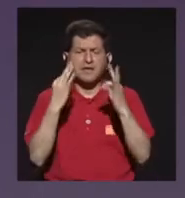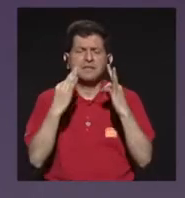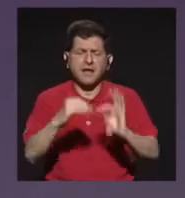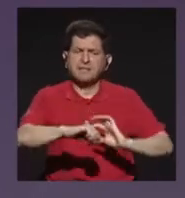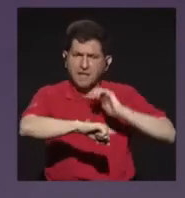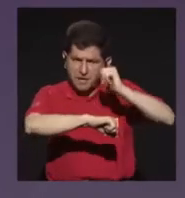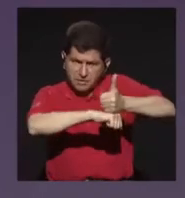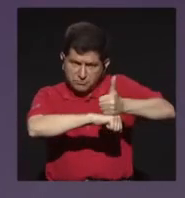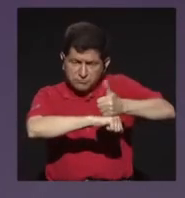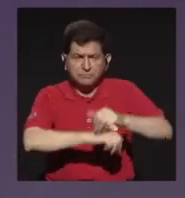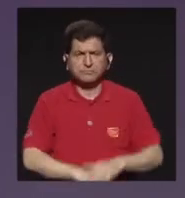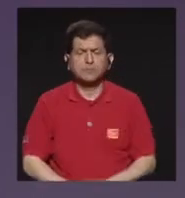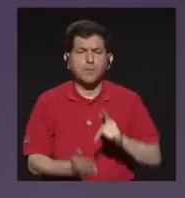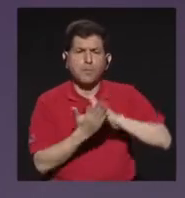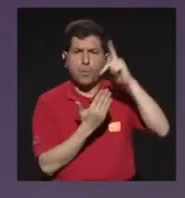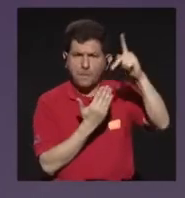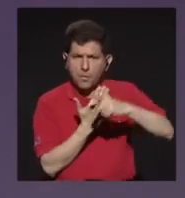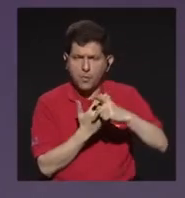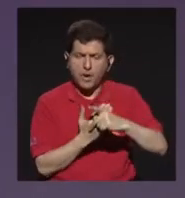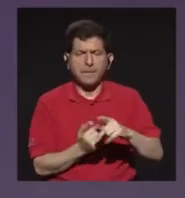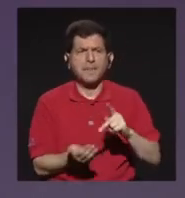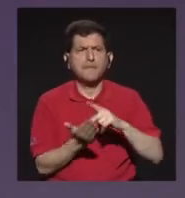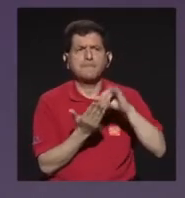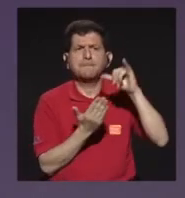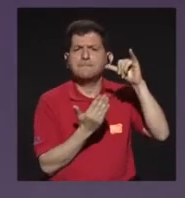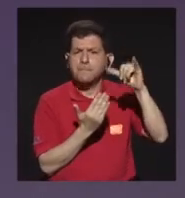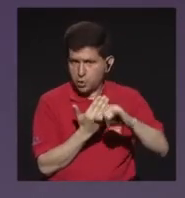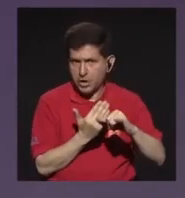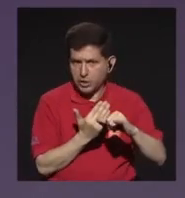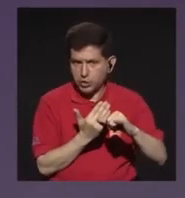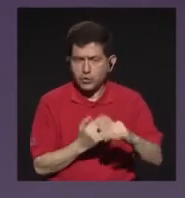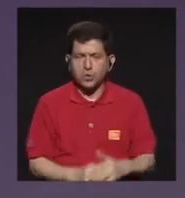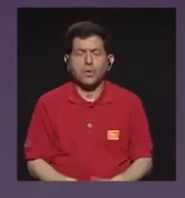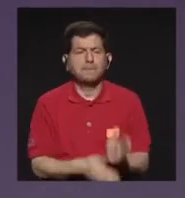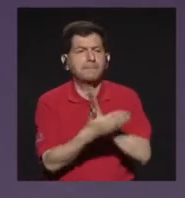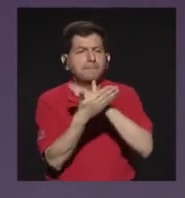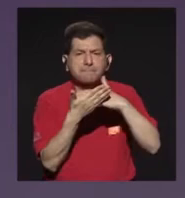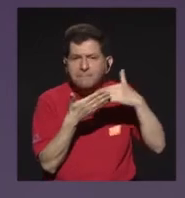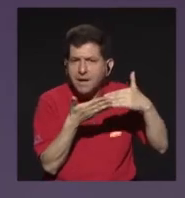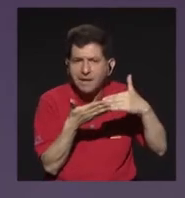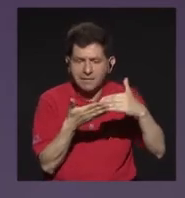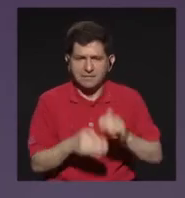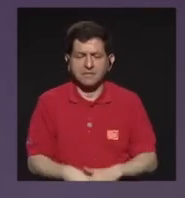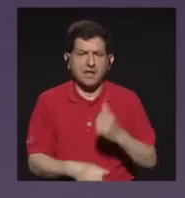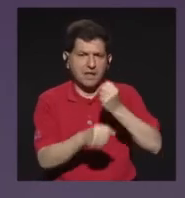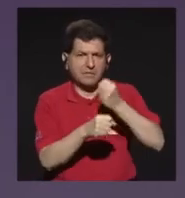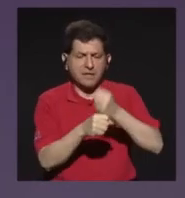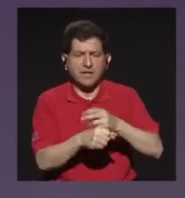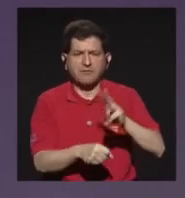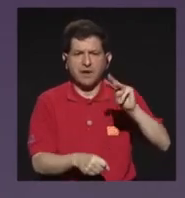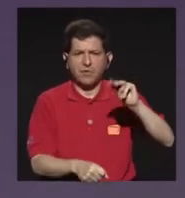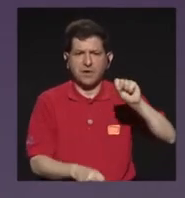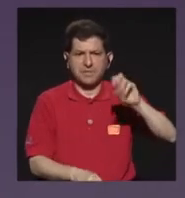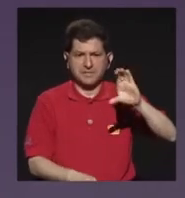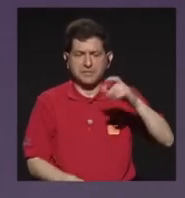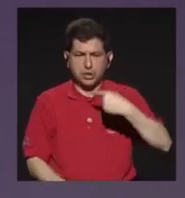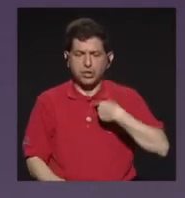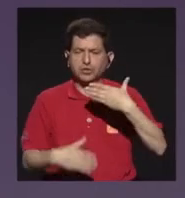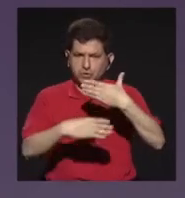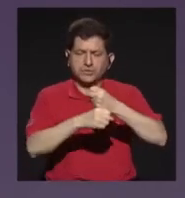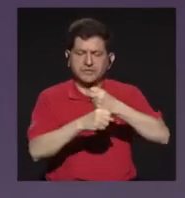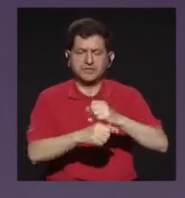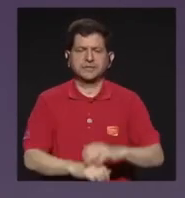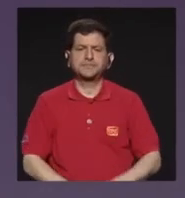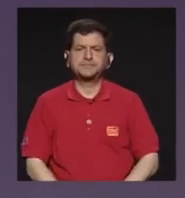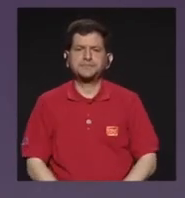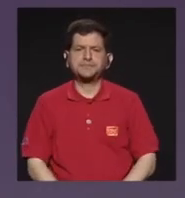implementar un programa, un proyecto que fue parte del trabajo de maestría que yo realicé